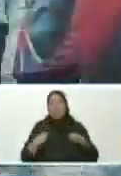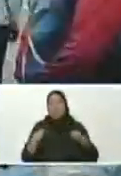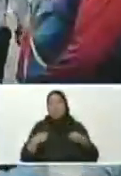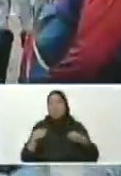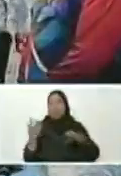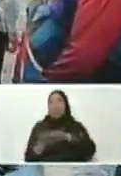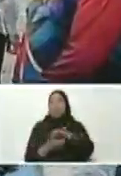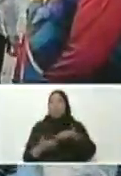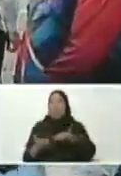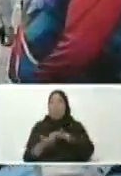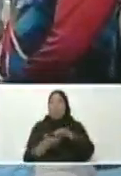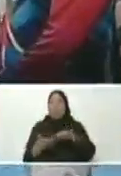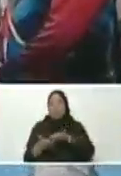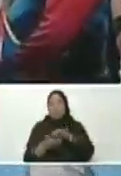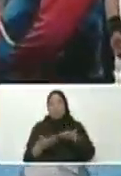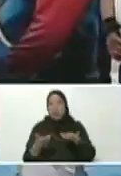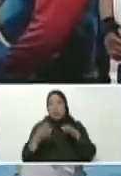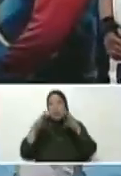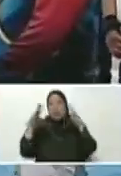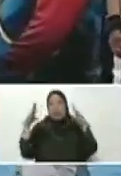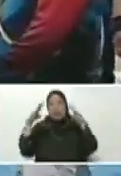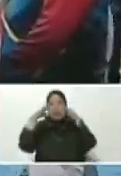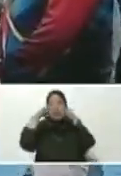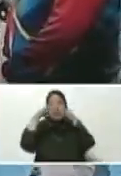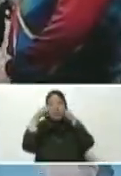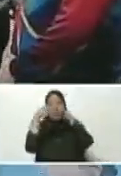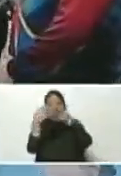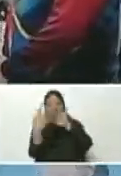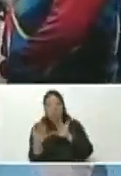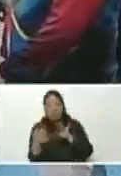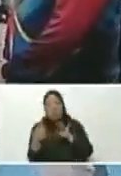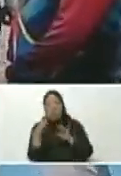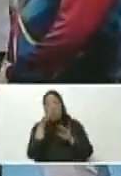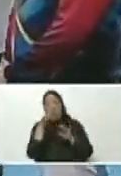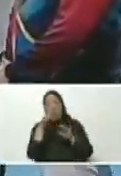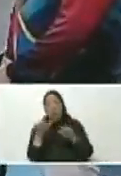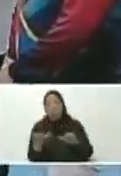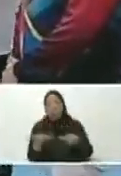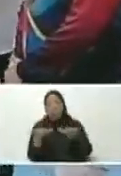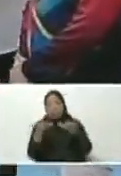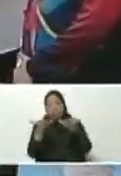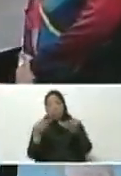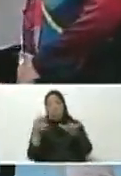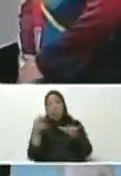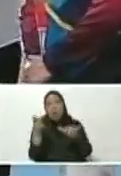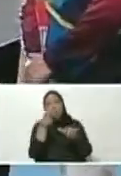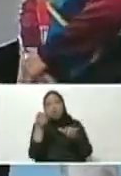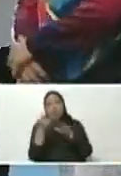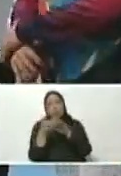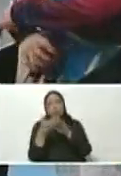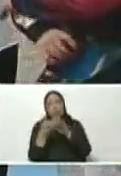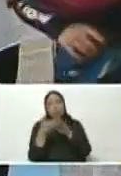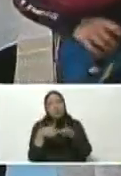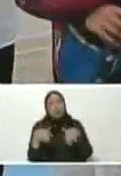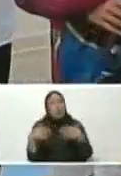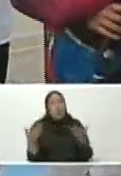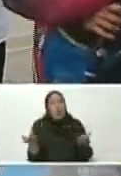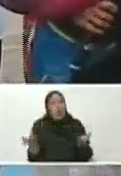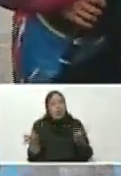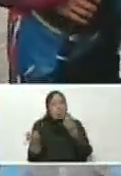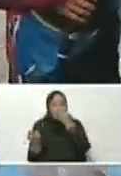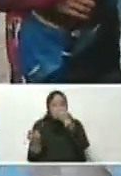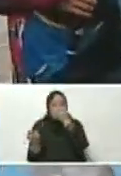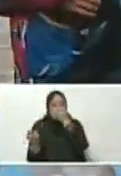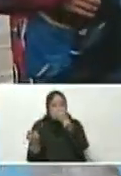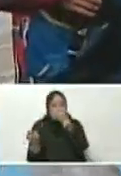presentan quebrantamientos en sus casas y socavamiento del terreno. ¿Y qué han buscado? ¿Cuál es la solución? ¿Qué hay que hacer exactamente? La posible solución que